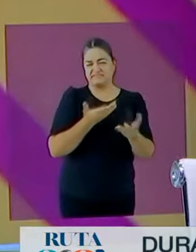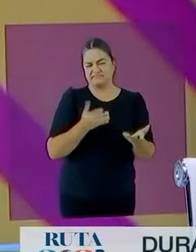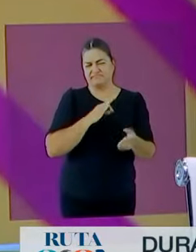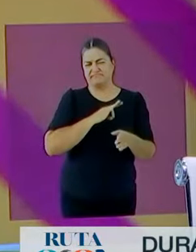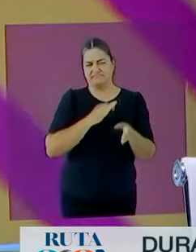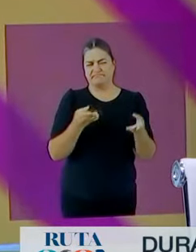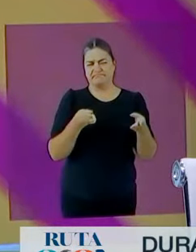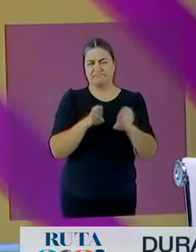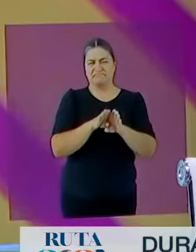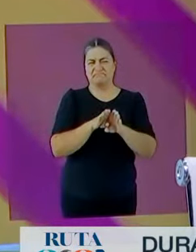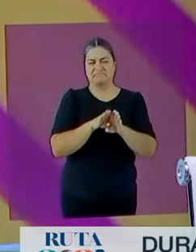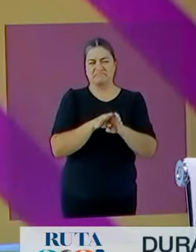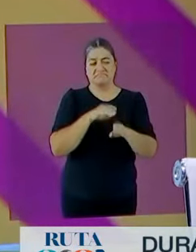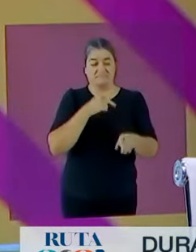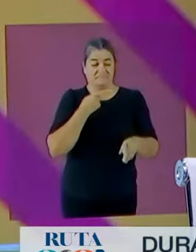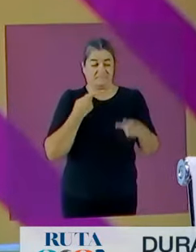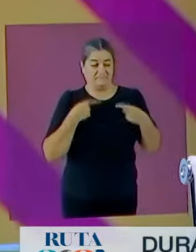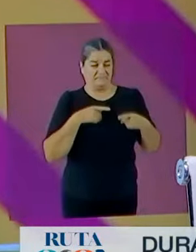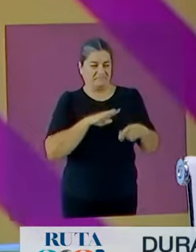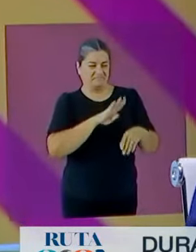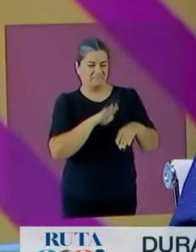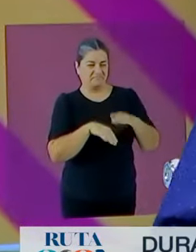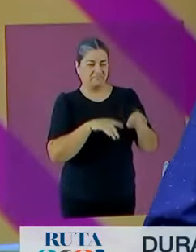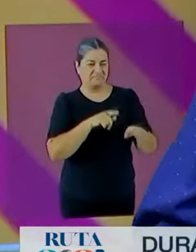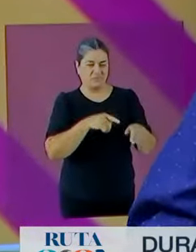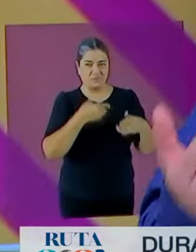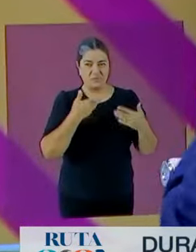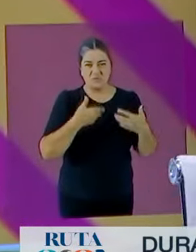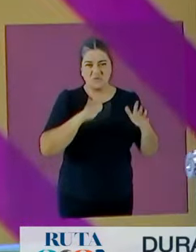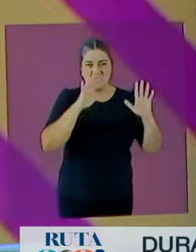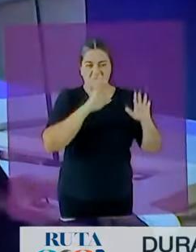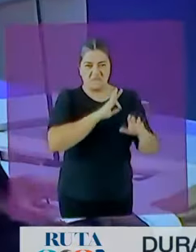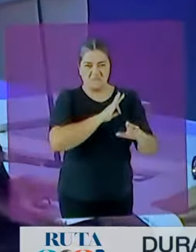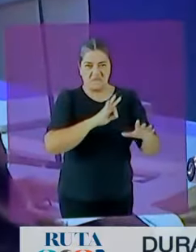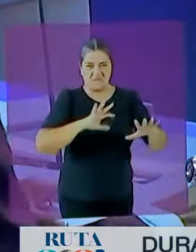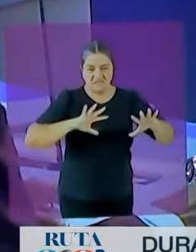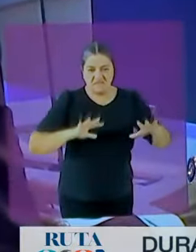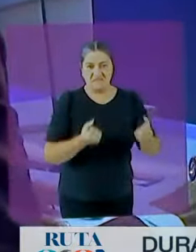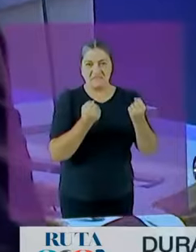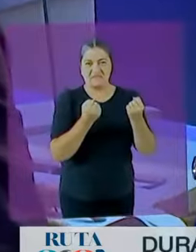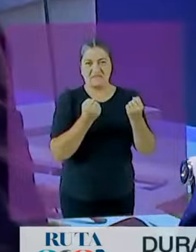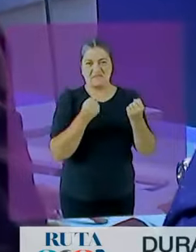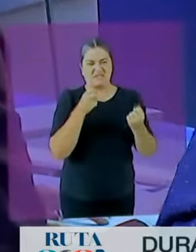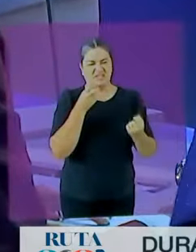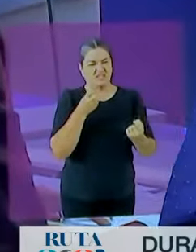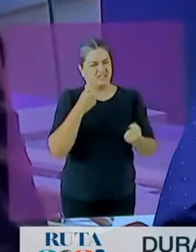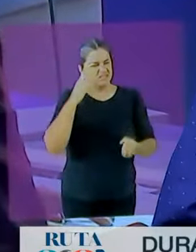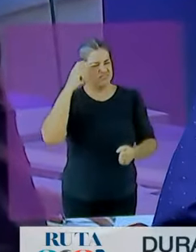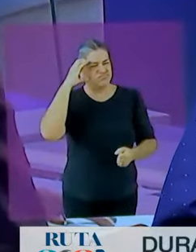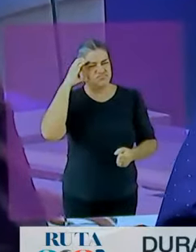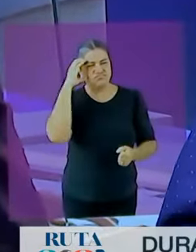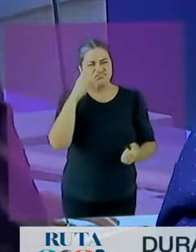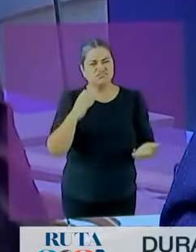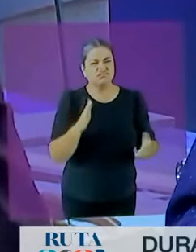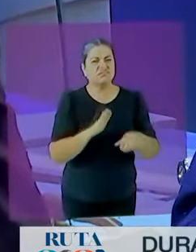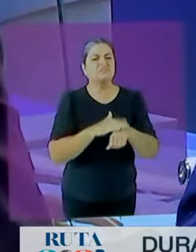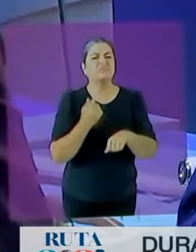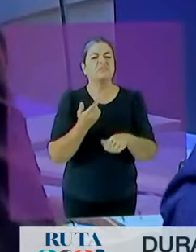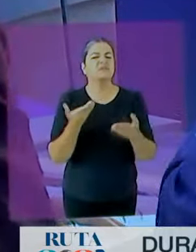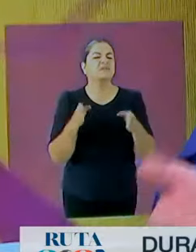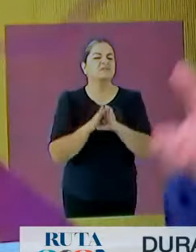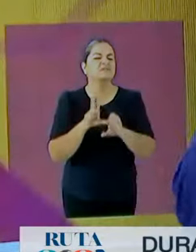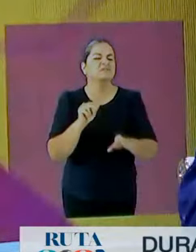vez hasta hemos hecho cosas juntos, pero él dice que dependa de la presidencia, como si el presidente no pudiera